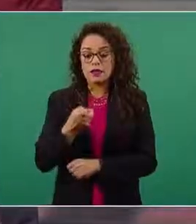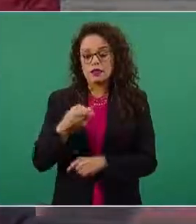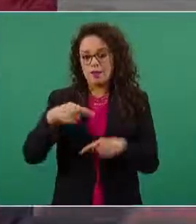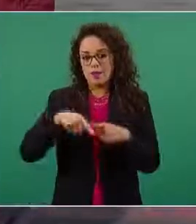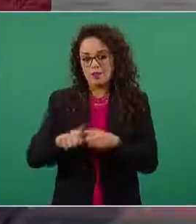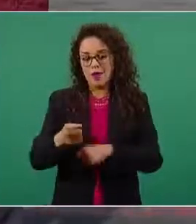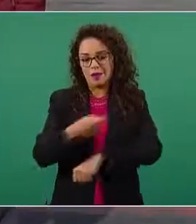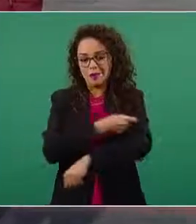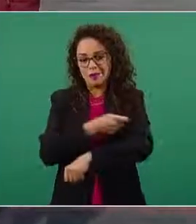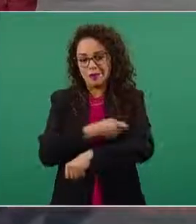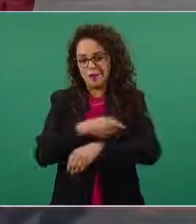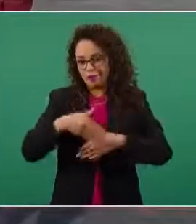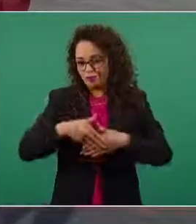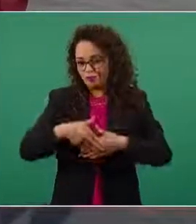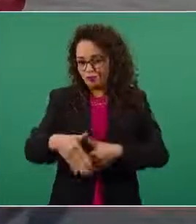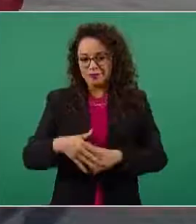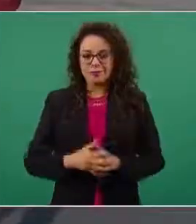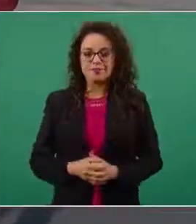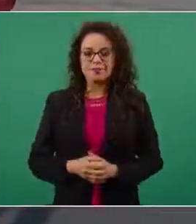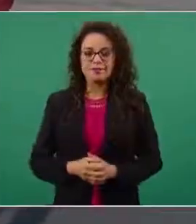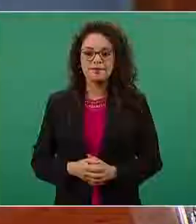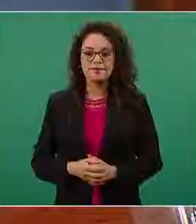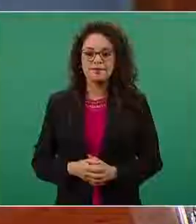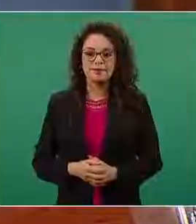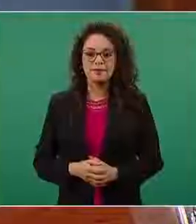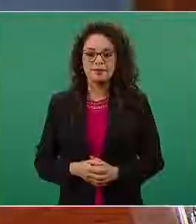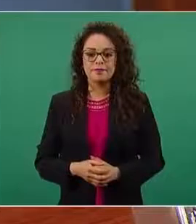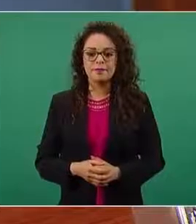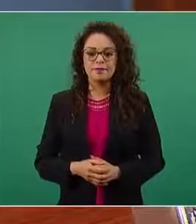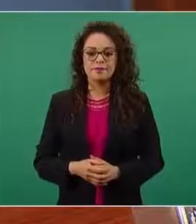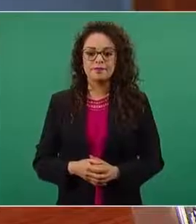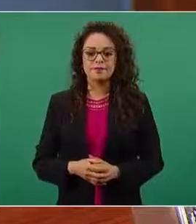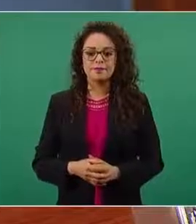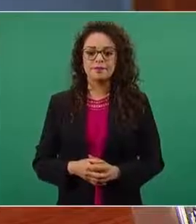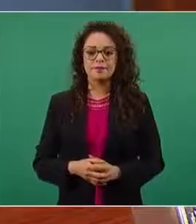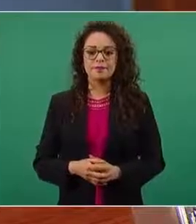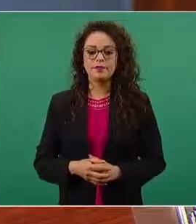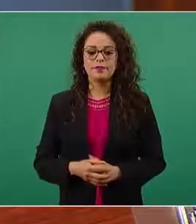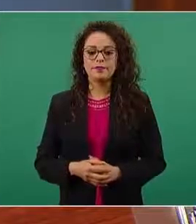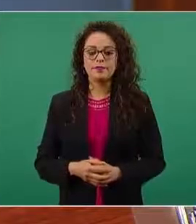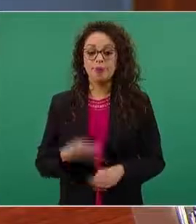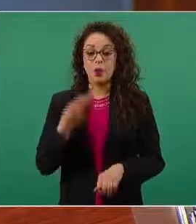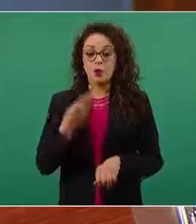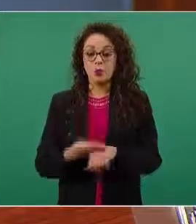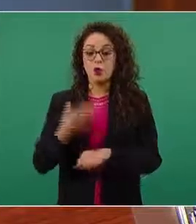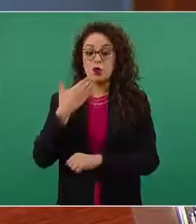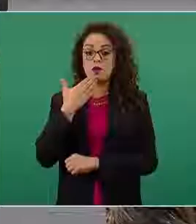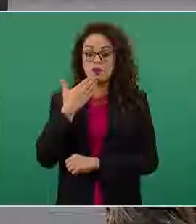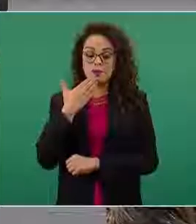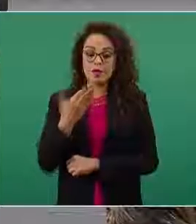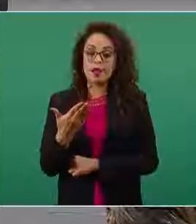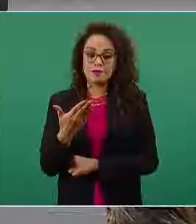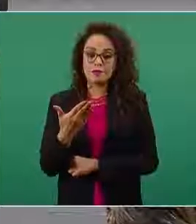presidente. Muy bien, ya habíamos informado, pero